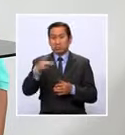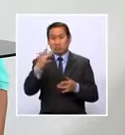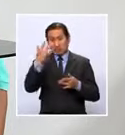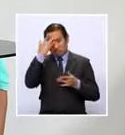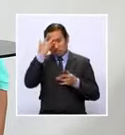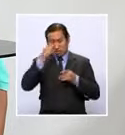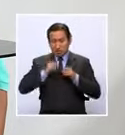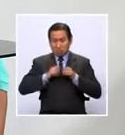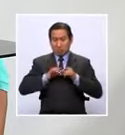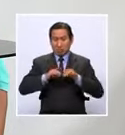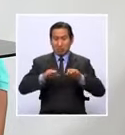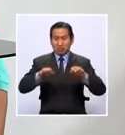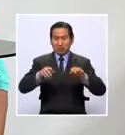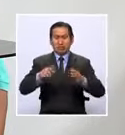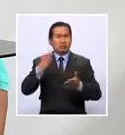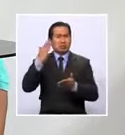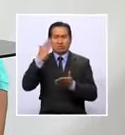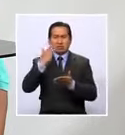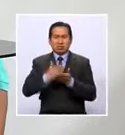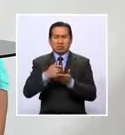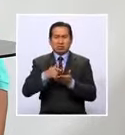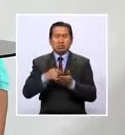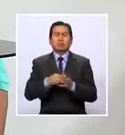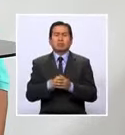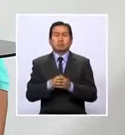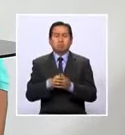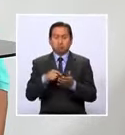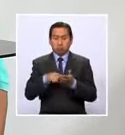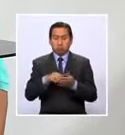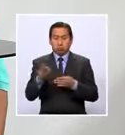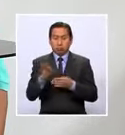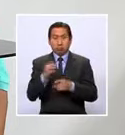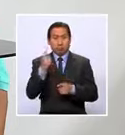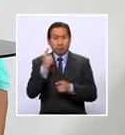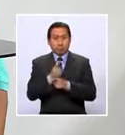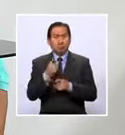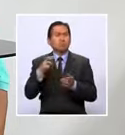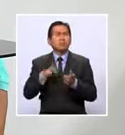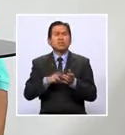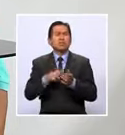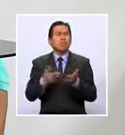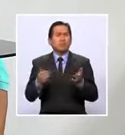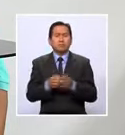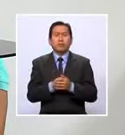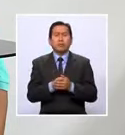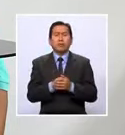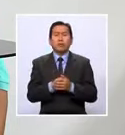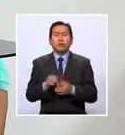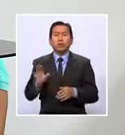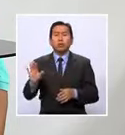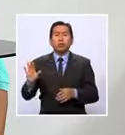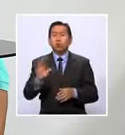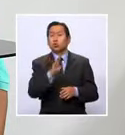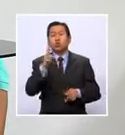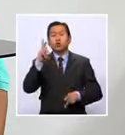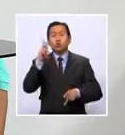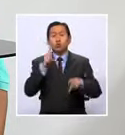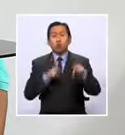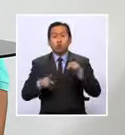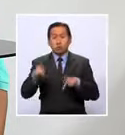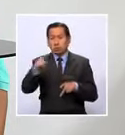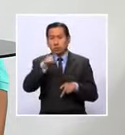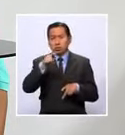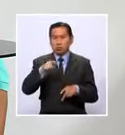contagio para que esto funcione la población tendría que haber respondido